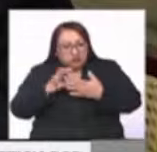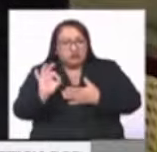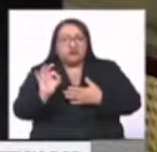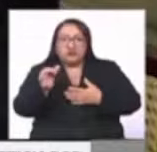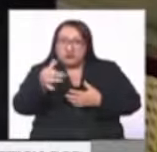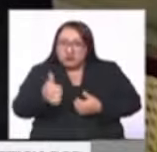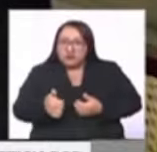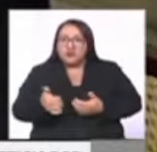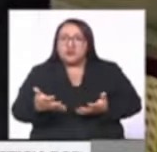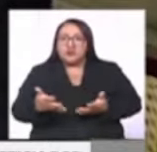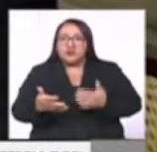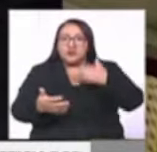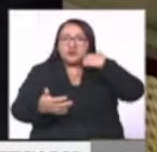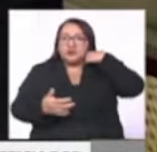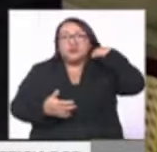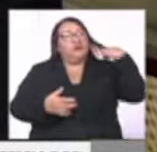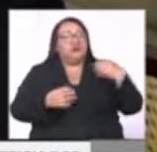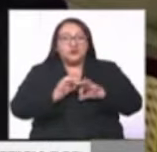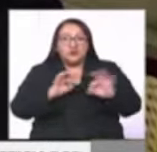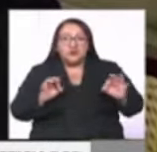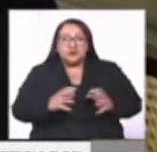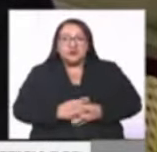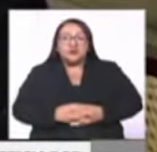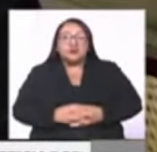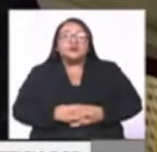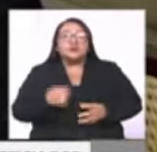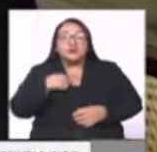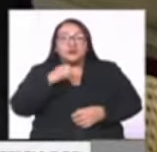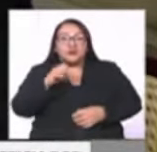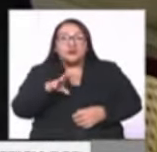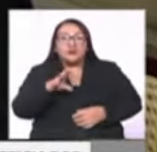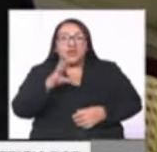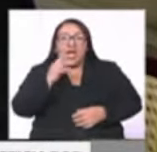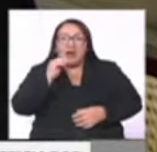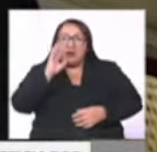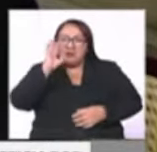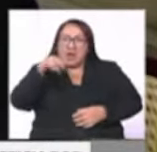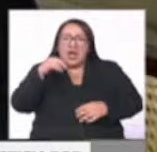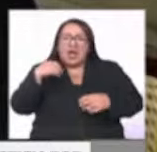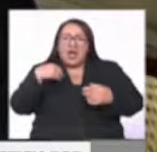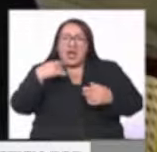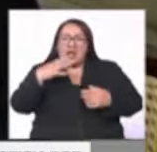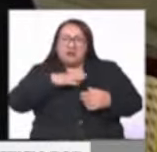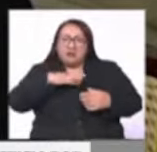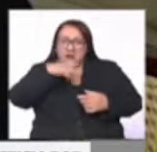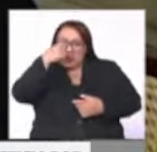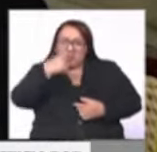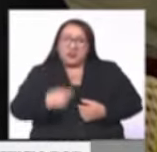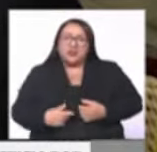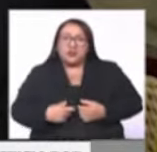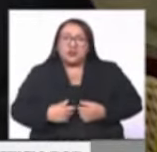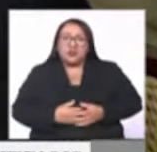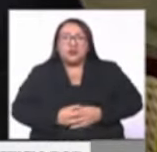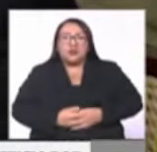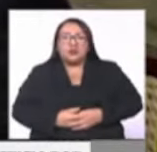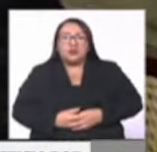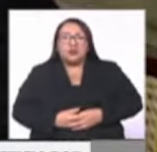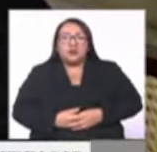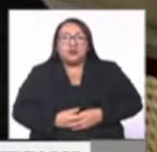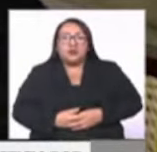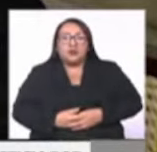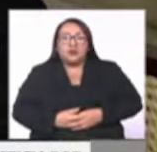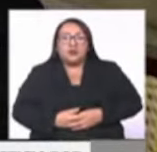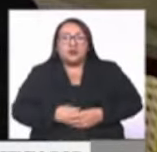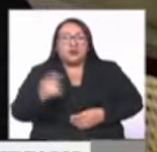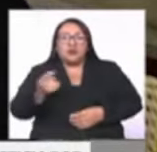íntegro y transparente sino que también mellan la dignidad y la trayectoria de un ciudadano que solo